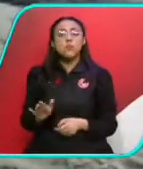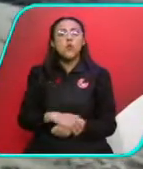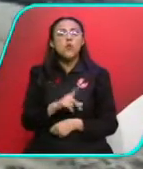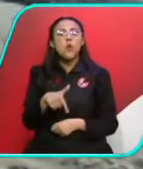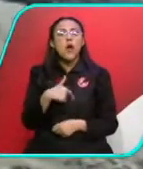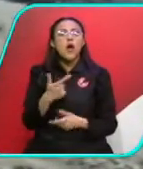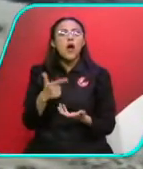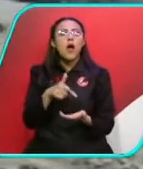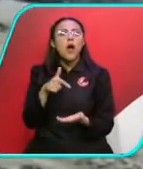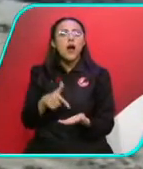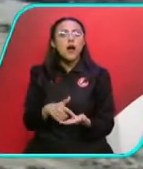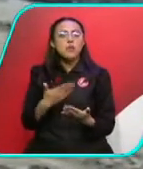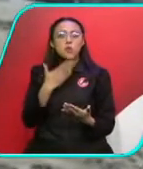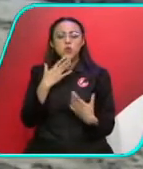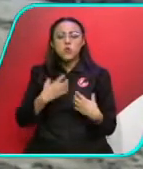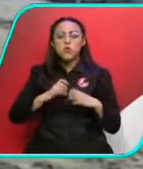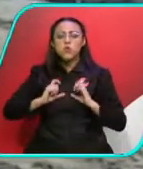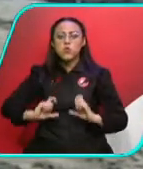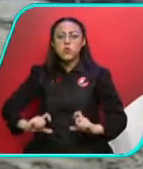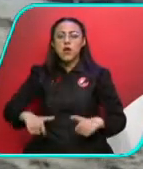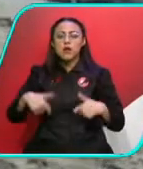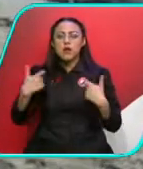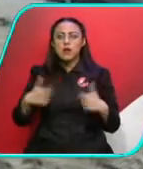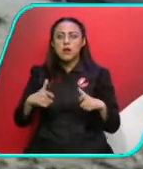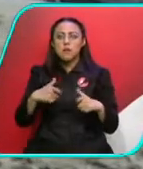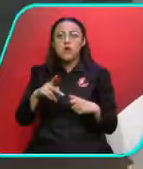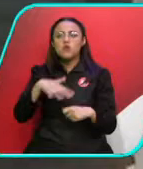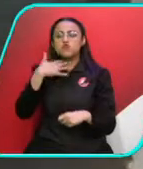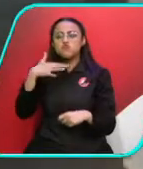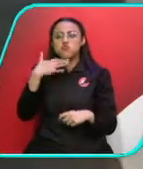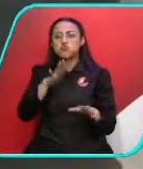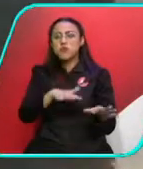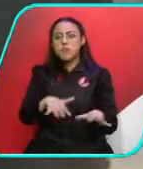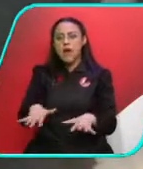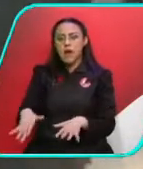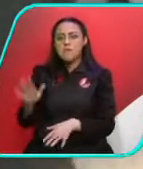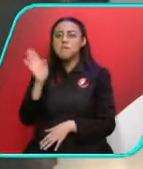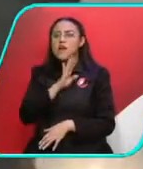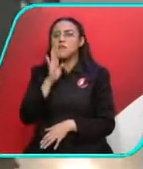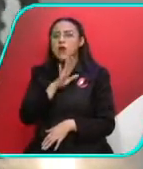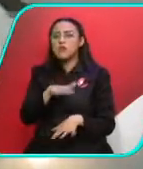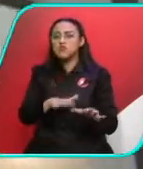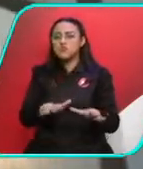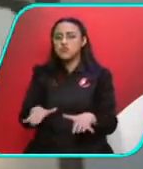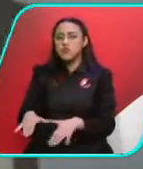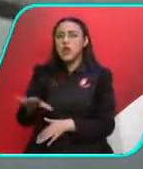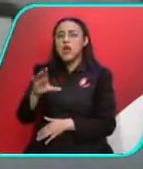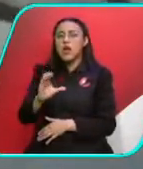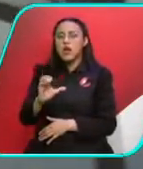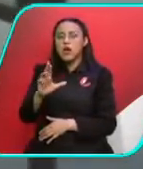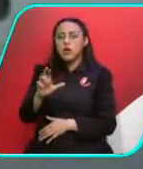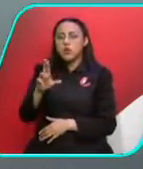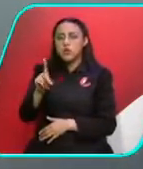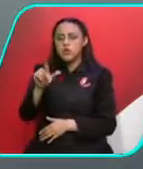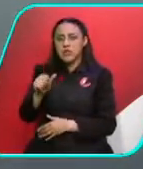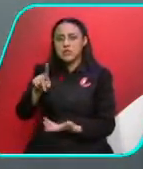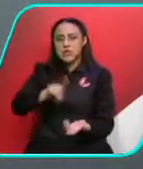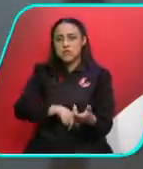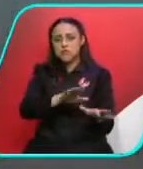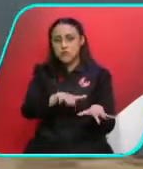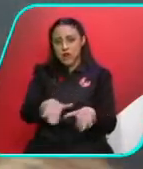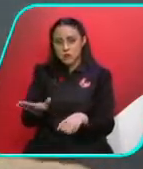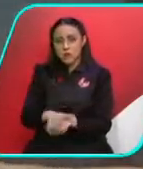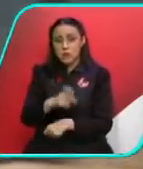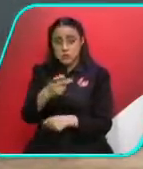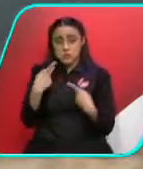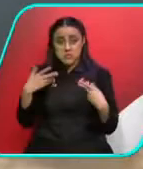lujosa con contaminación de mar. Estas son aguas crudas que se vierten al mar en Acapulco y para evitar que